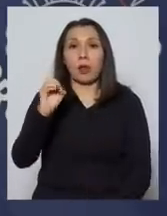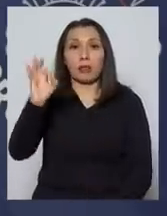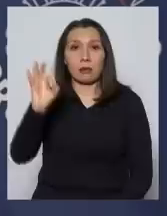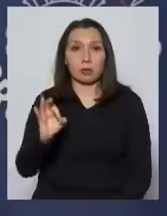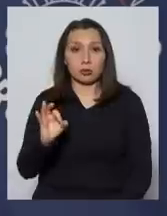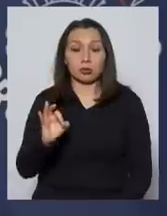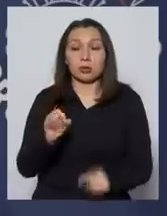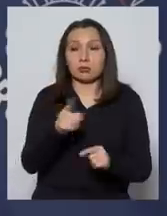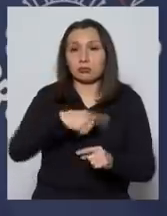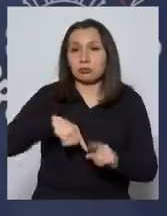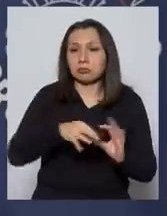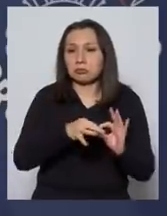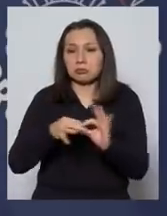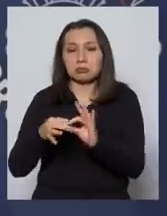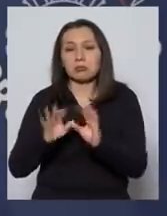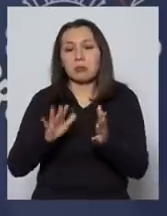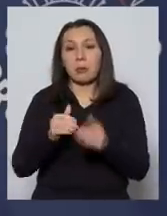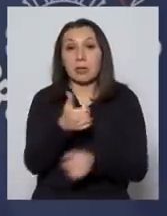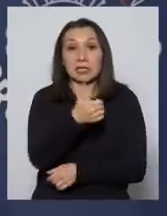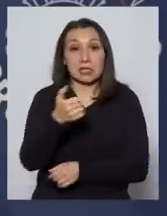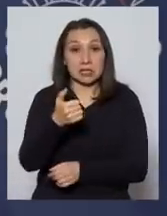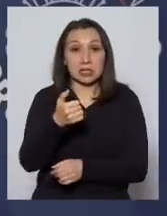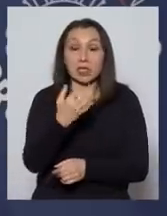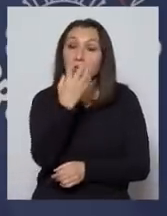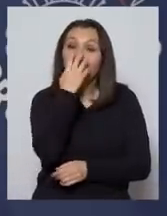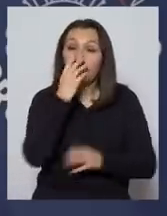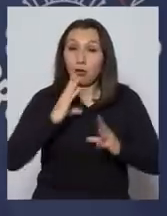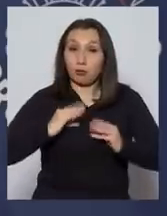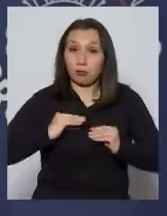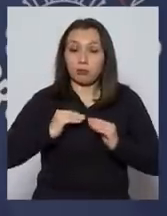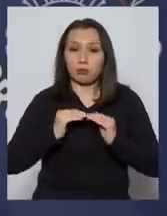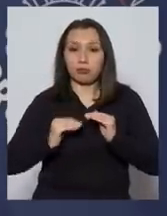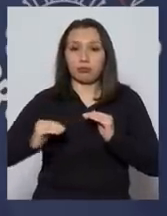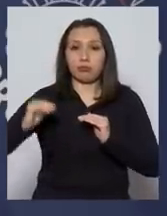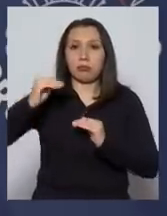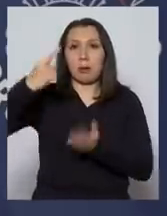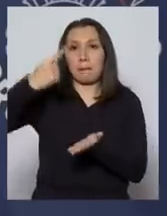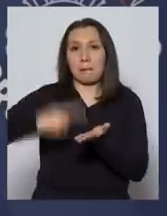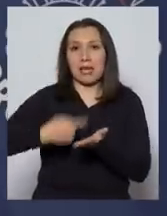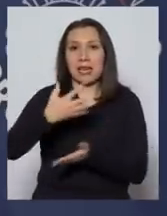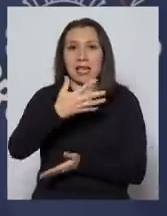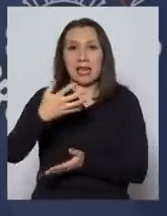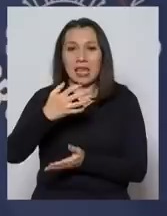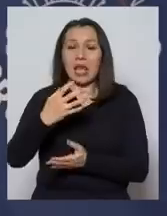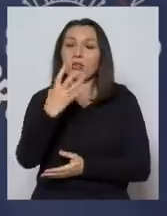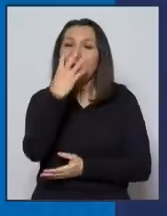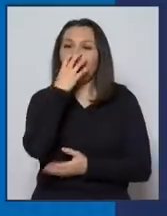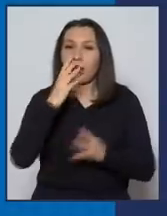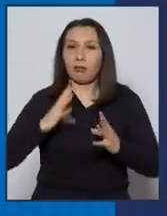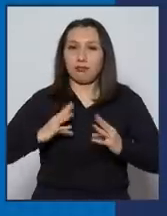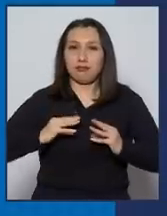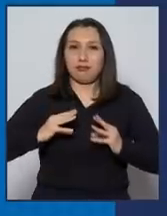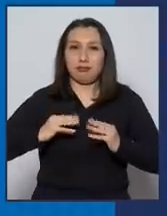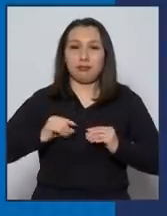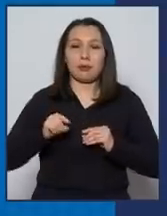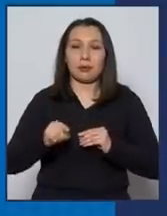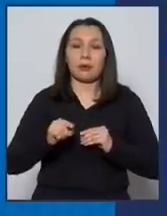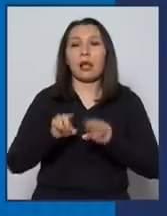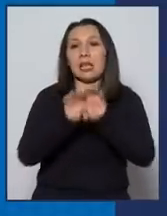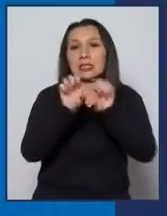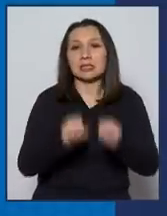140%. Estamos hablando de pasar de 600 ventiladores a 1.500 ventiladores mecánicos en el